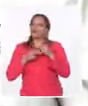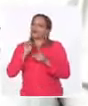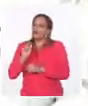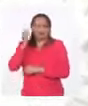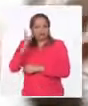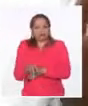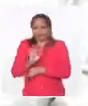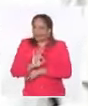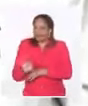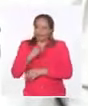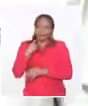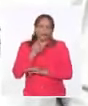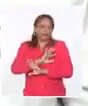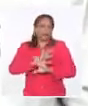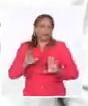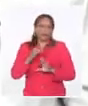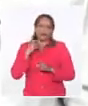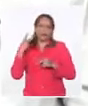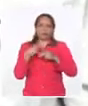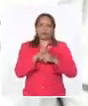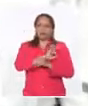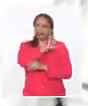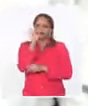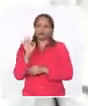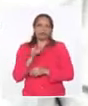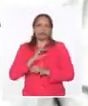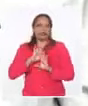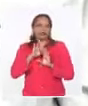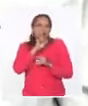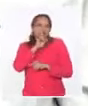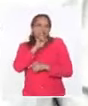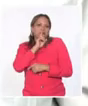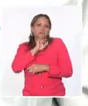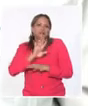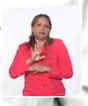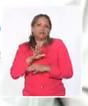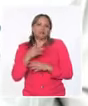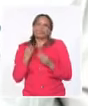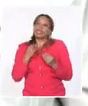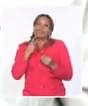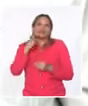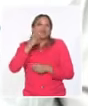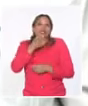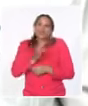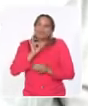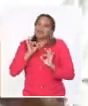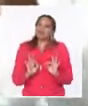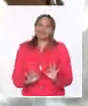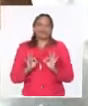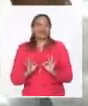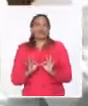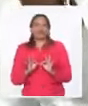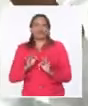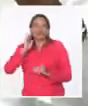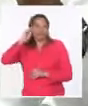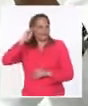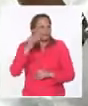dice. Punto, se acabó. Más nunca salió del tema. Y ahí, así se hacía, porque era muy atrevido en ese sentido. O sea, no